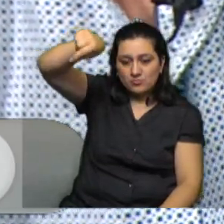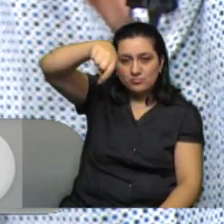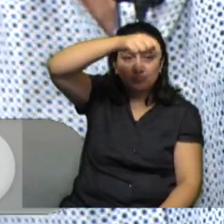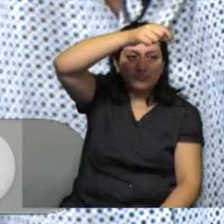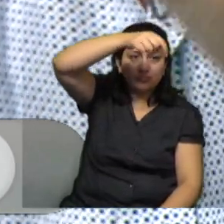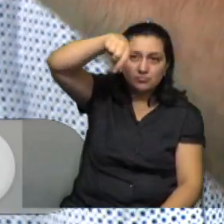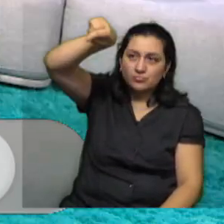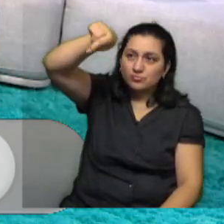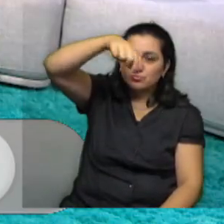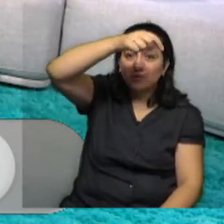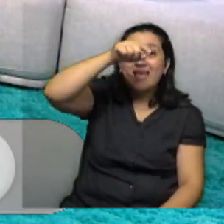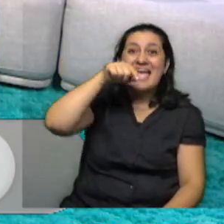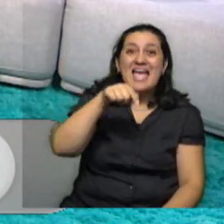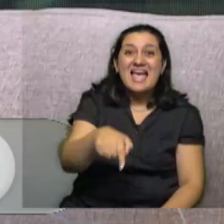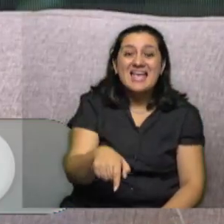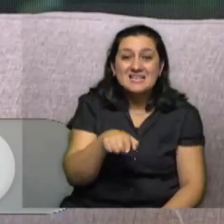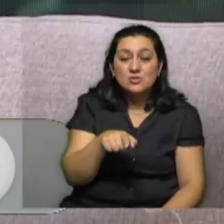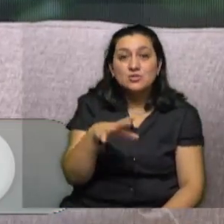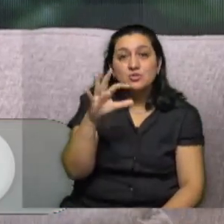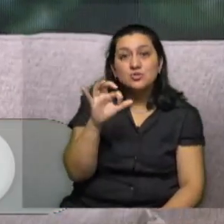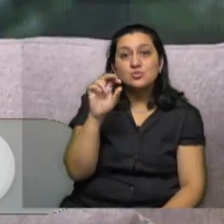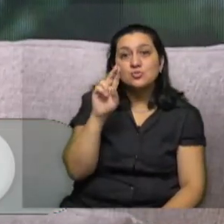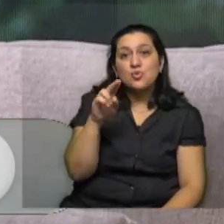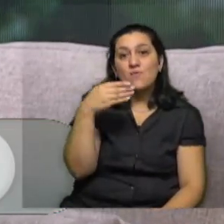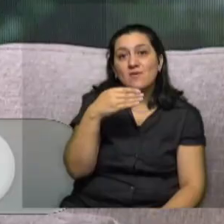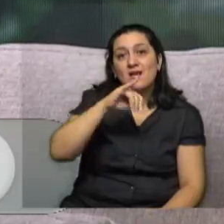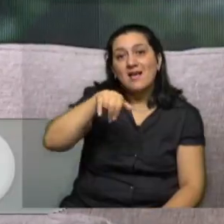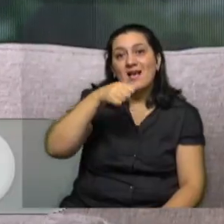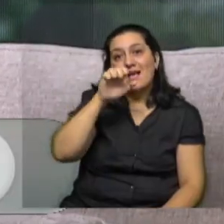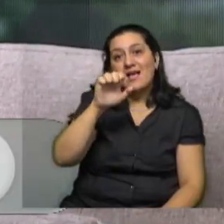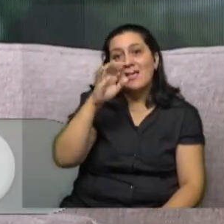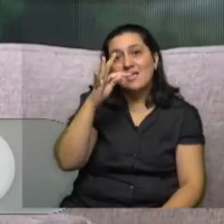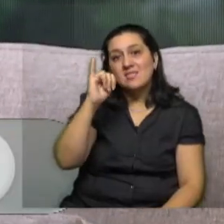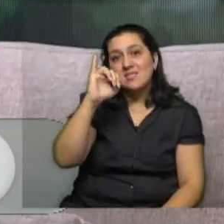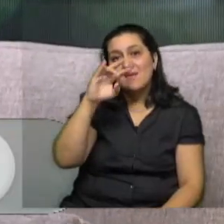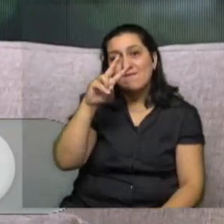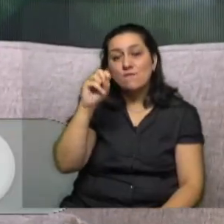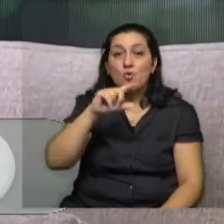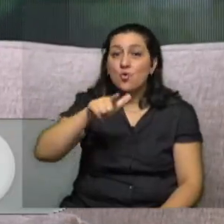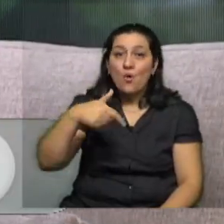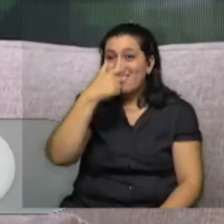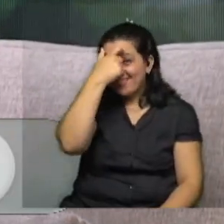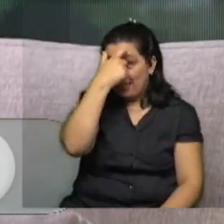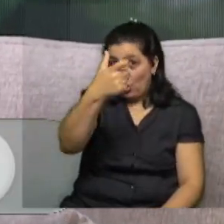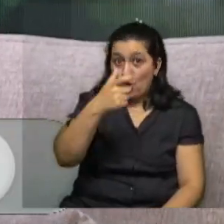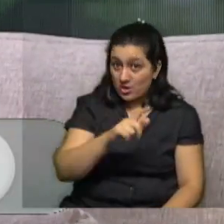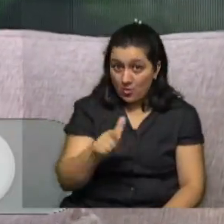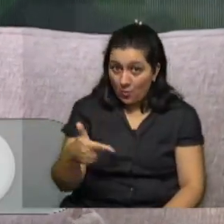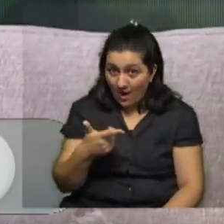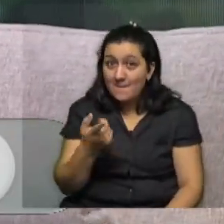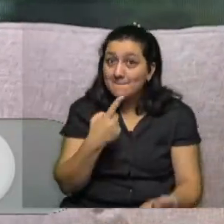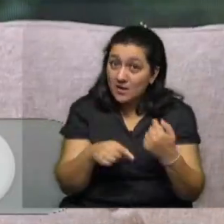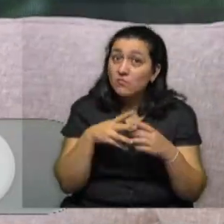de moda. Estos son mediciones subjetivas, es decir, no tienen la objetividad de una tecnología o de un aspecto científico. Es más. Pero